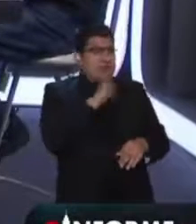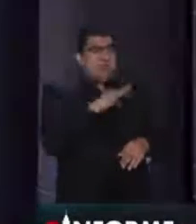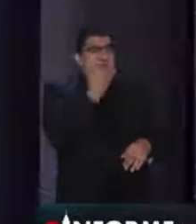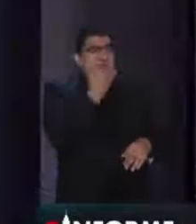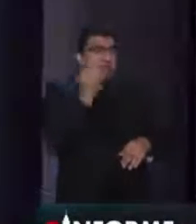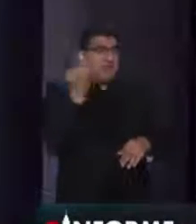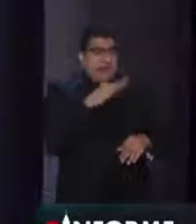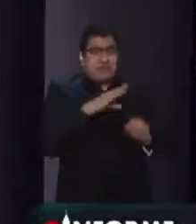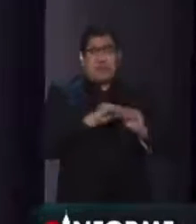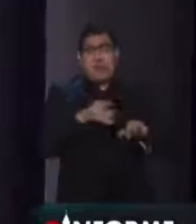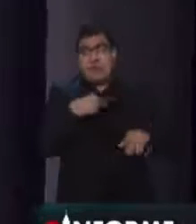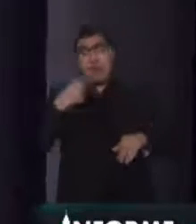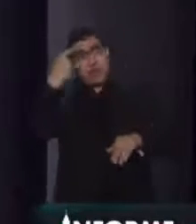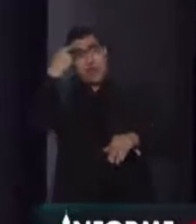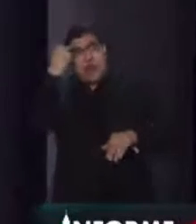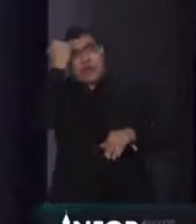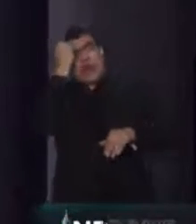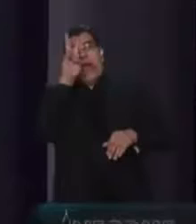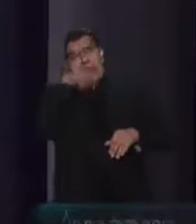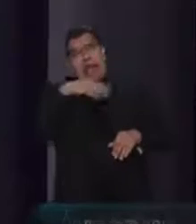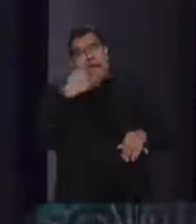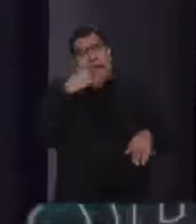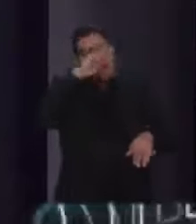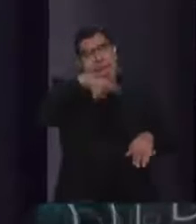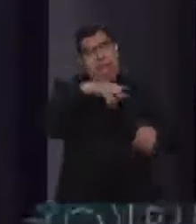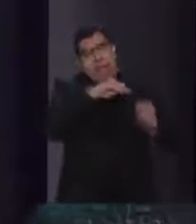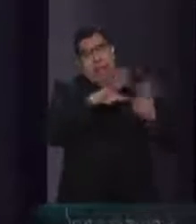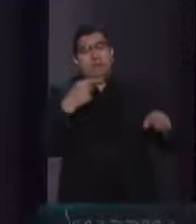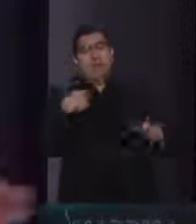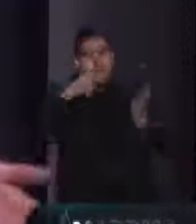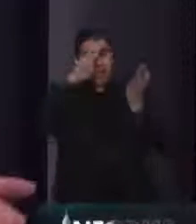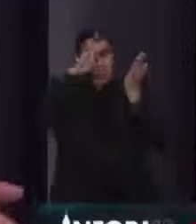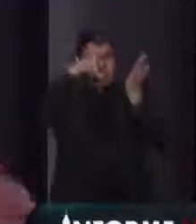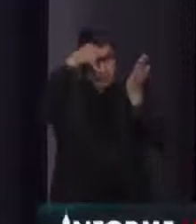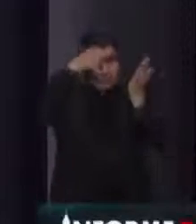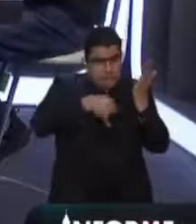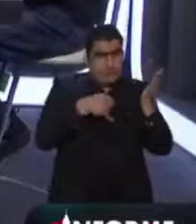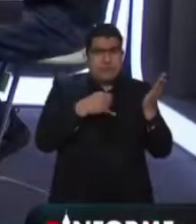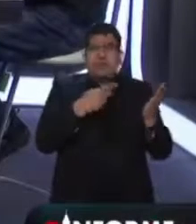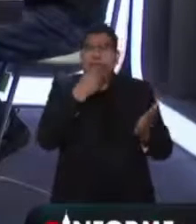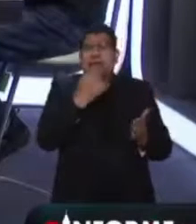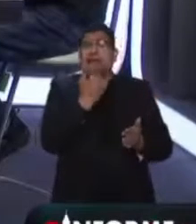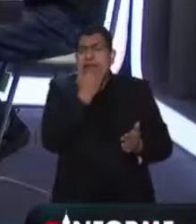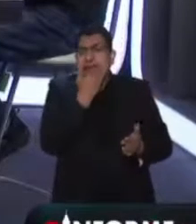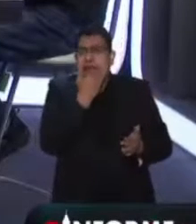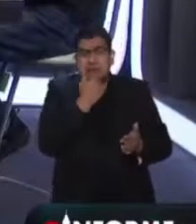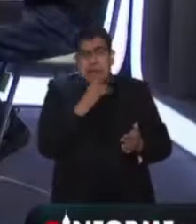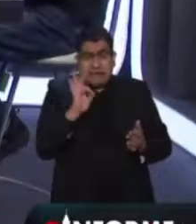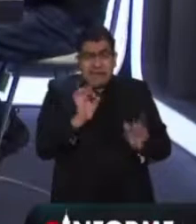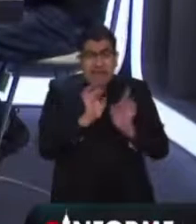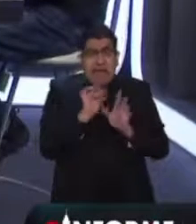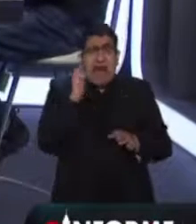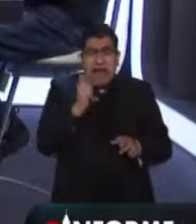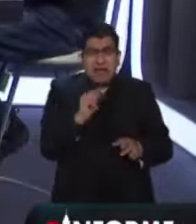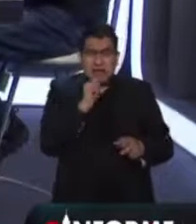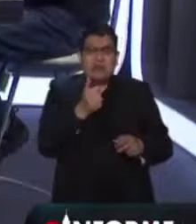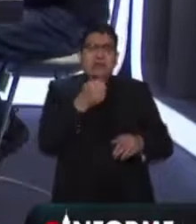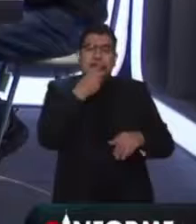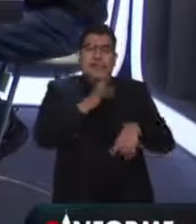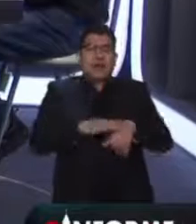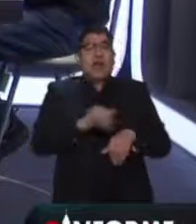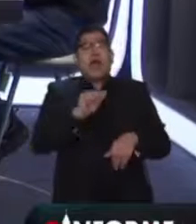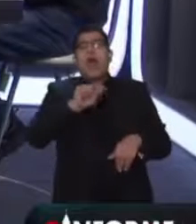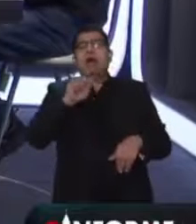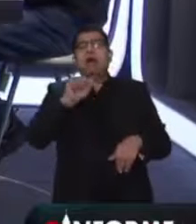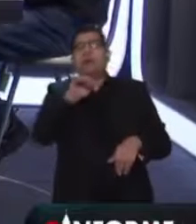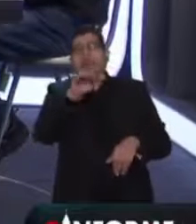un montón de gente se queda con la idea porque no leen luego la disculpa, si es que se da esta. Y si me dejas añadir, Azul, luego se